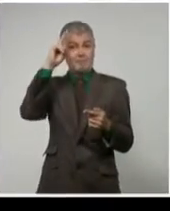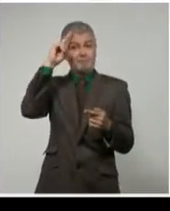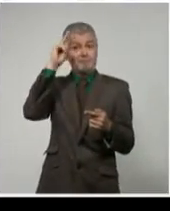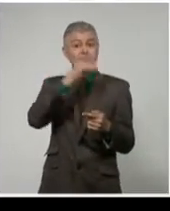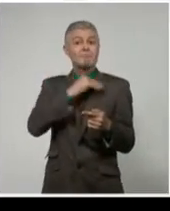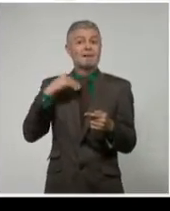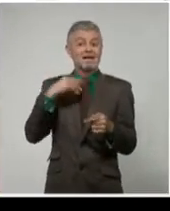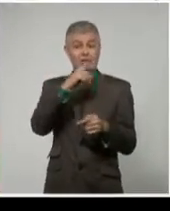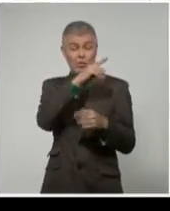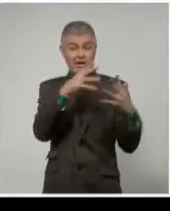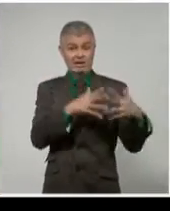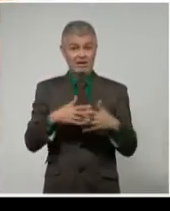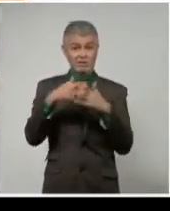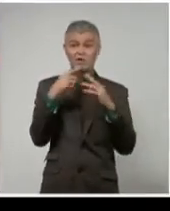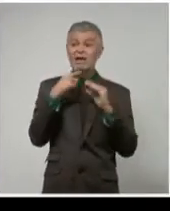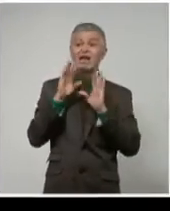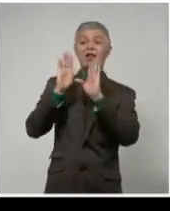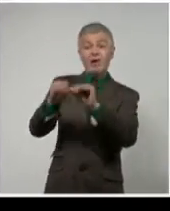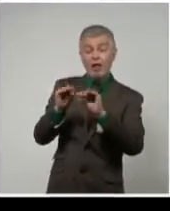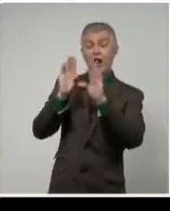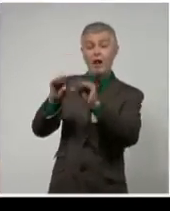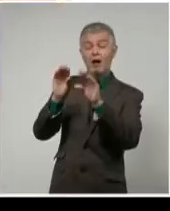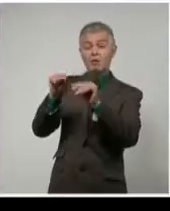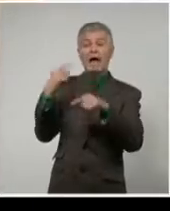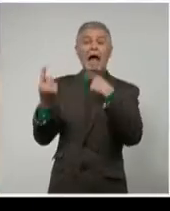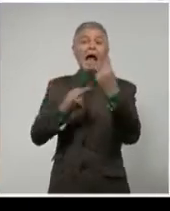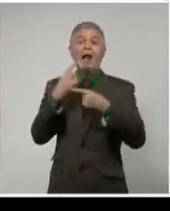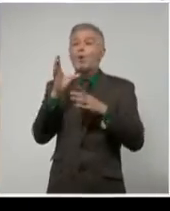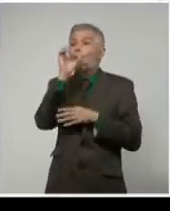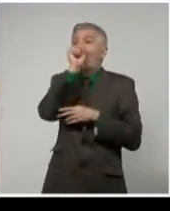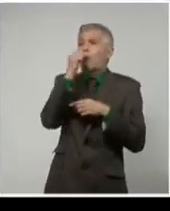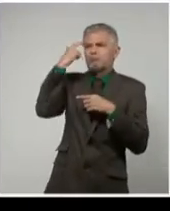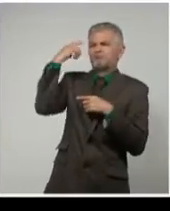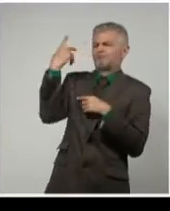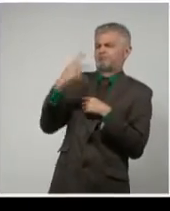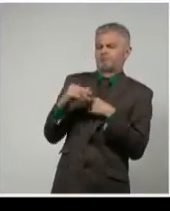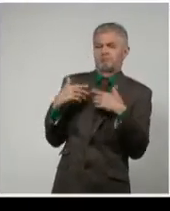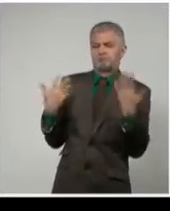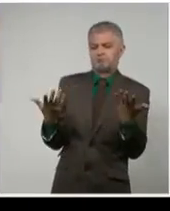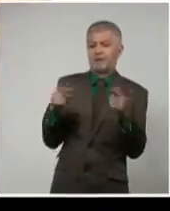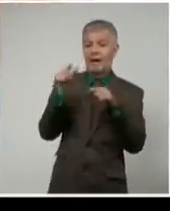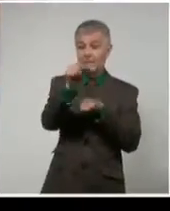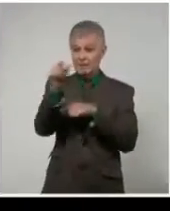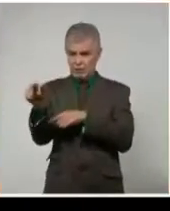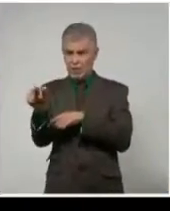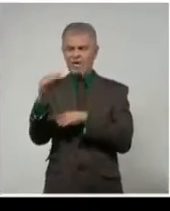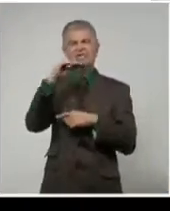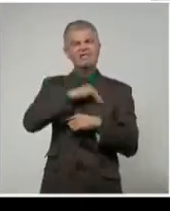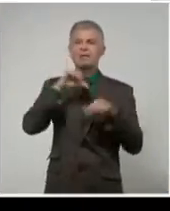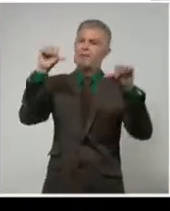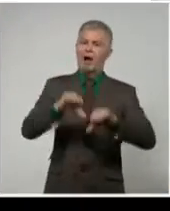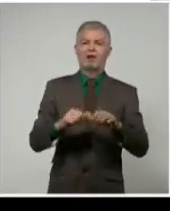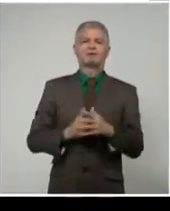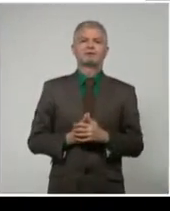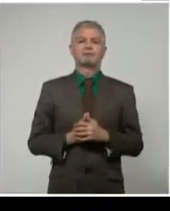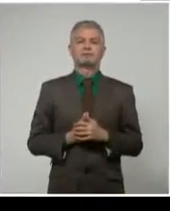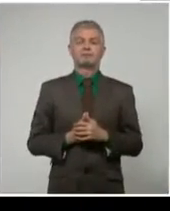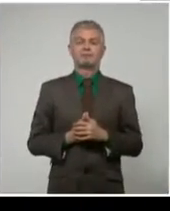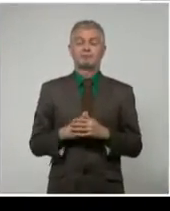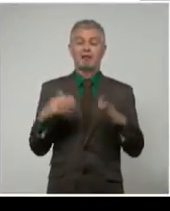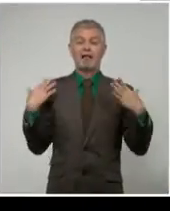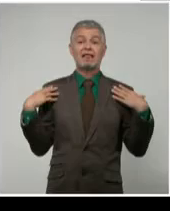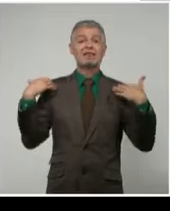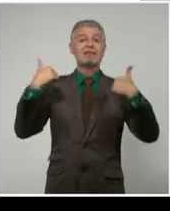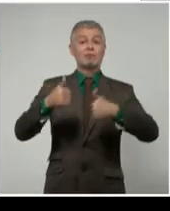que le están diciendo que ellos tienen algo misterioso que no saben lo que es. Eso puede llevar a las personas que se sientan peor. Los diplomáticos canadienses